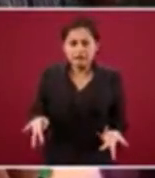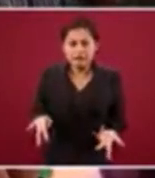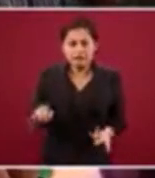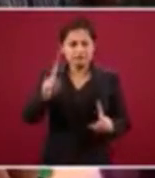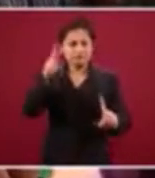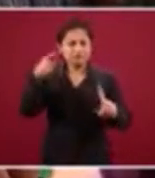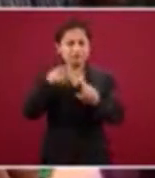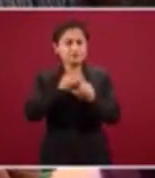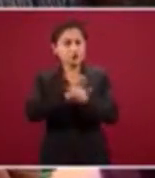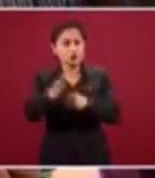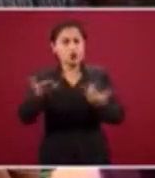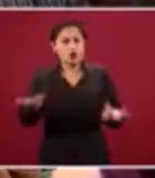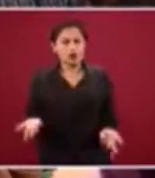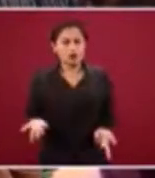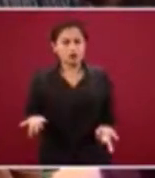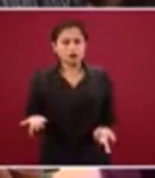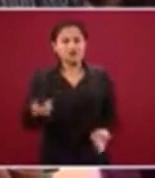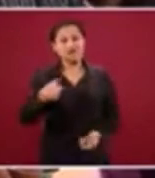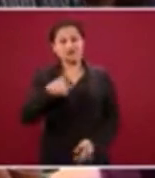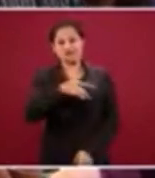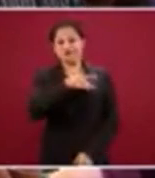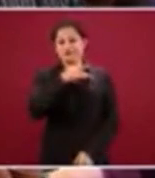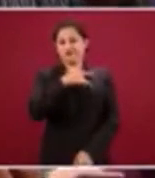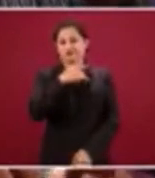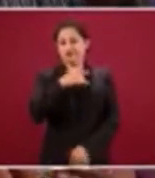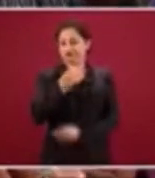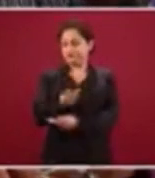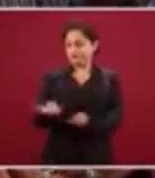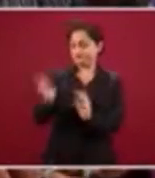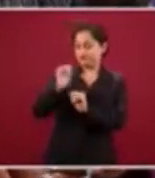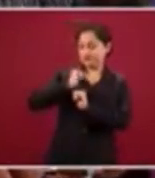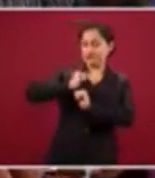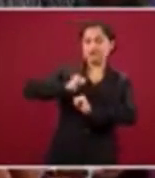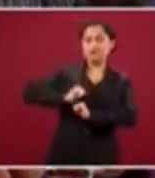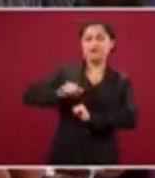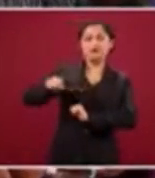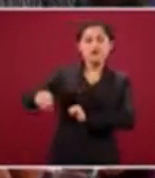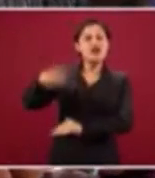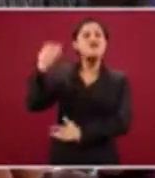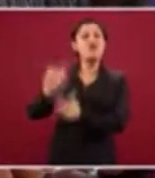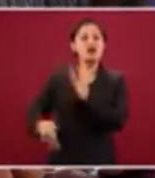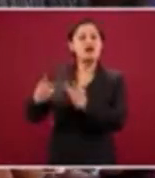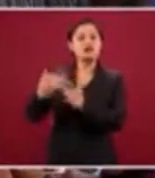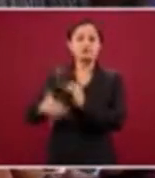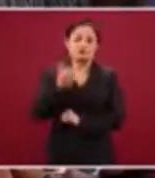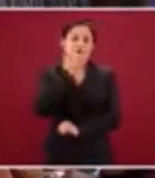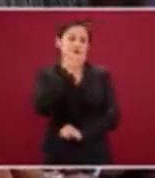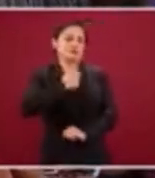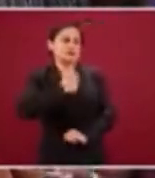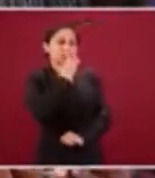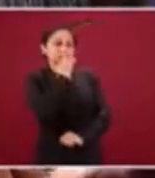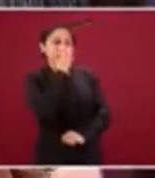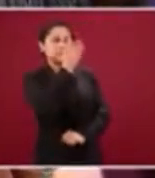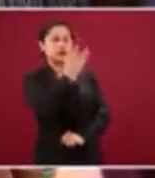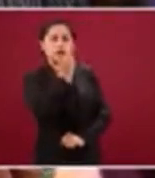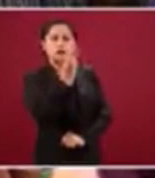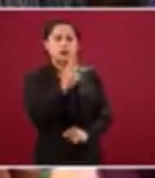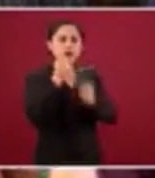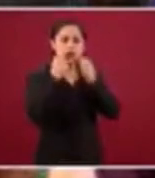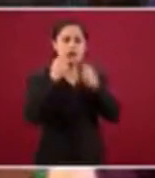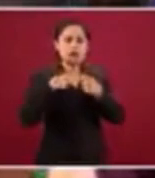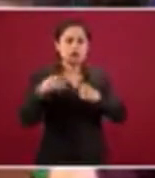falta y a las autoridades le falta mucho, perdón que haya yo levantado la voz, pero a eso vine justamente a que nos deje